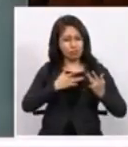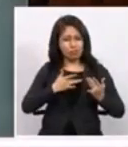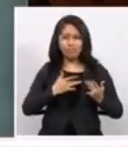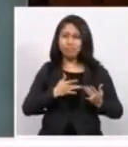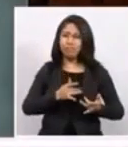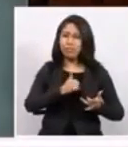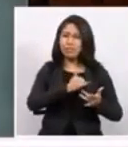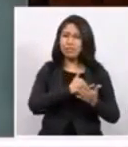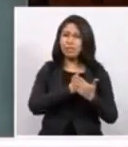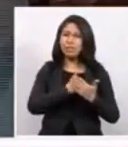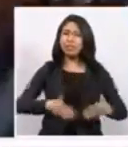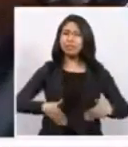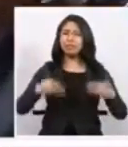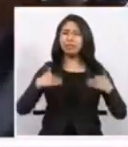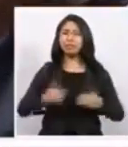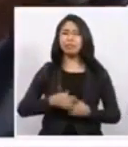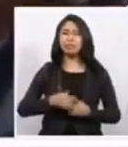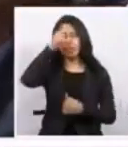del pueblo.